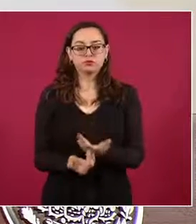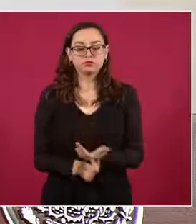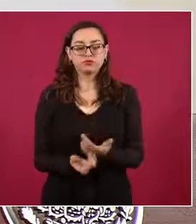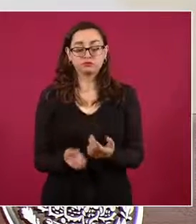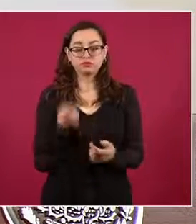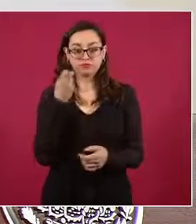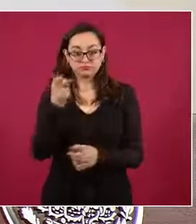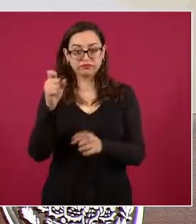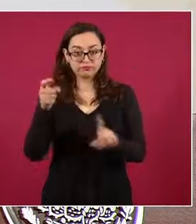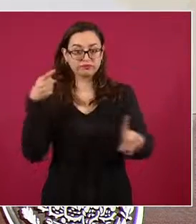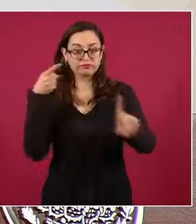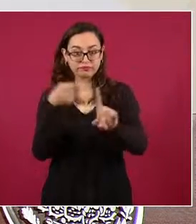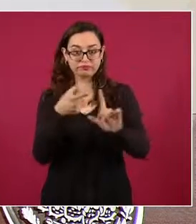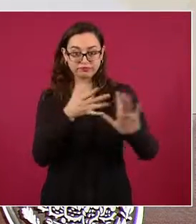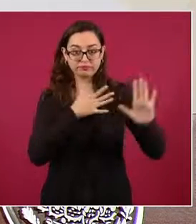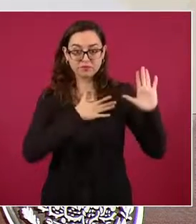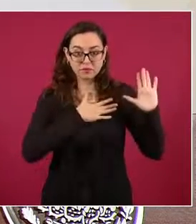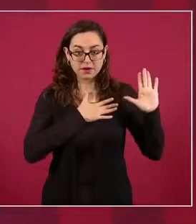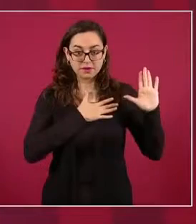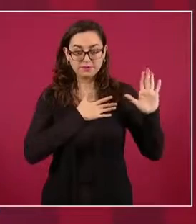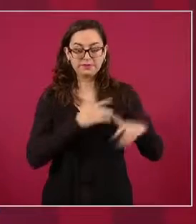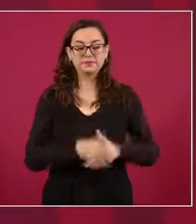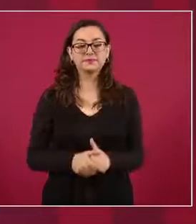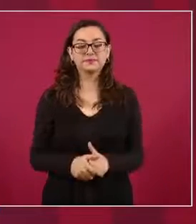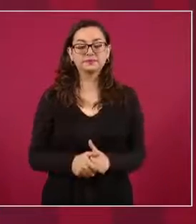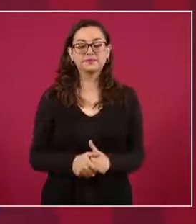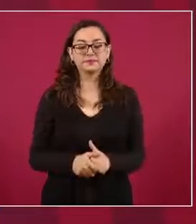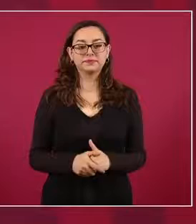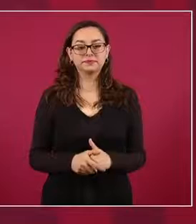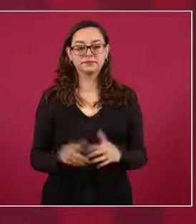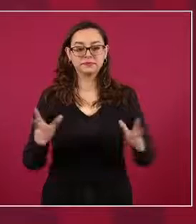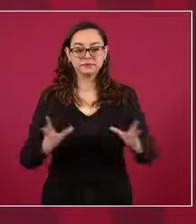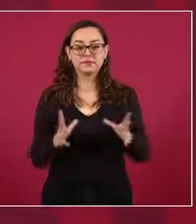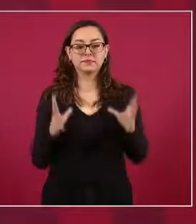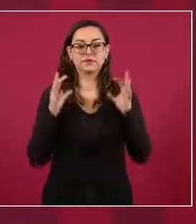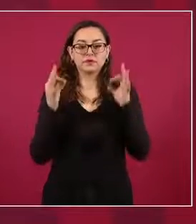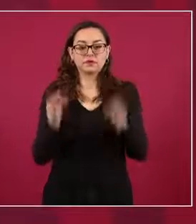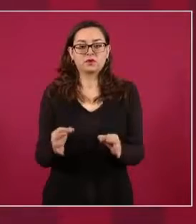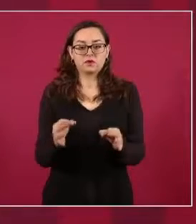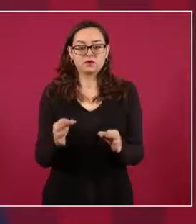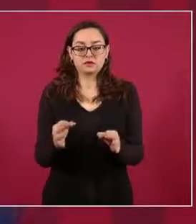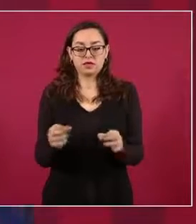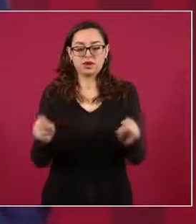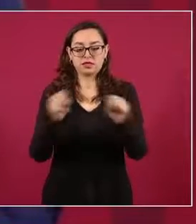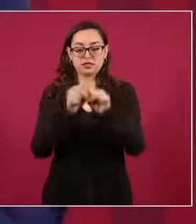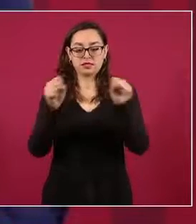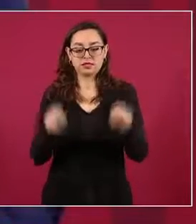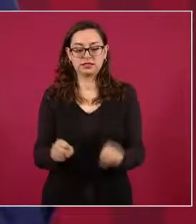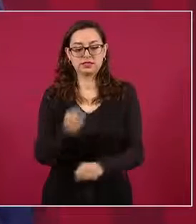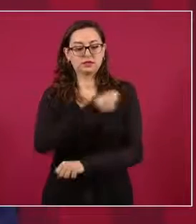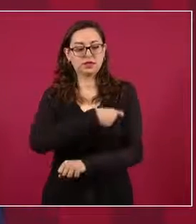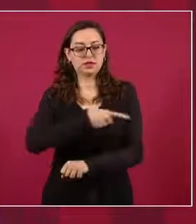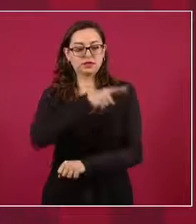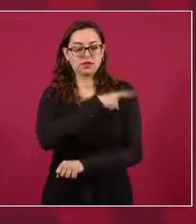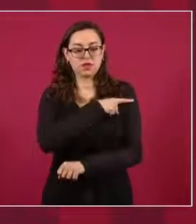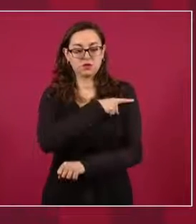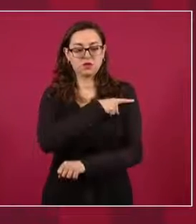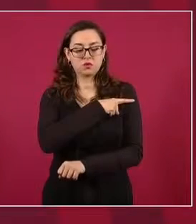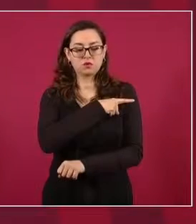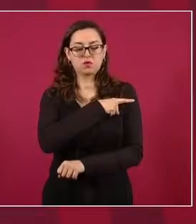Ese es el compromiso, la creación de un sistema de salud pública